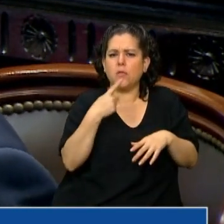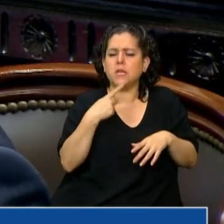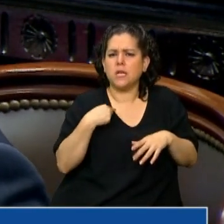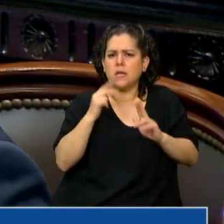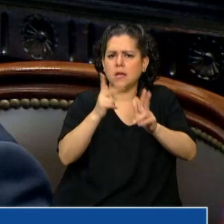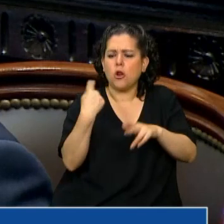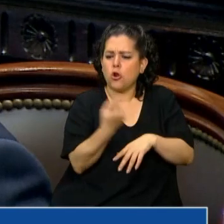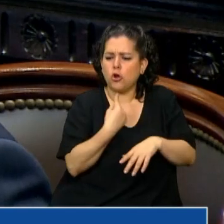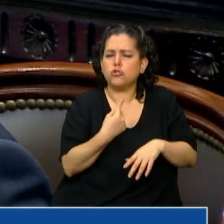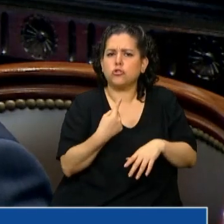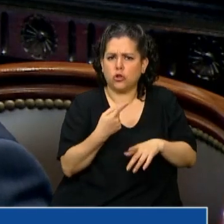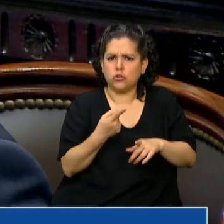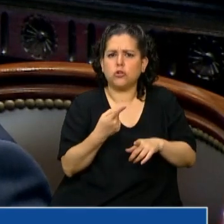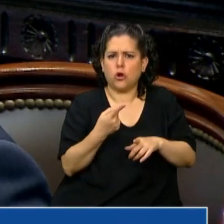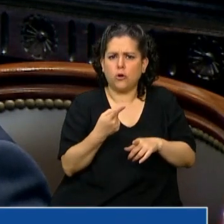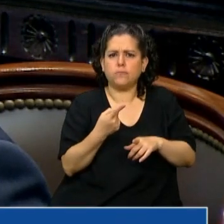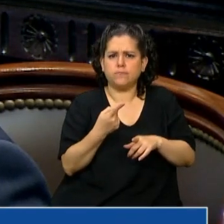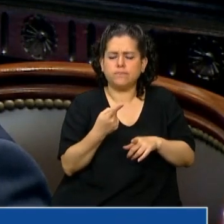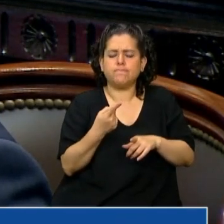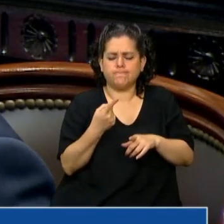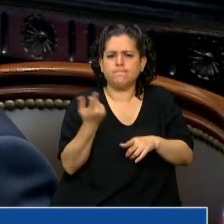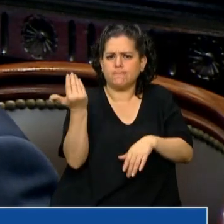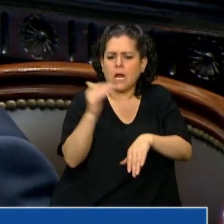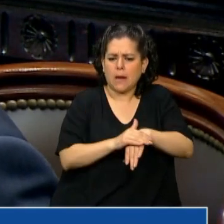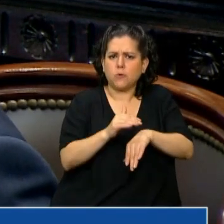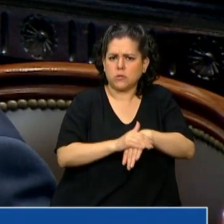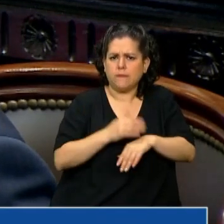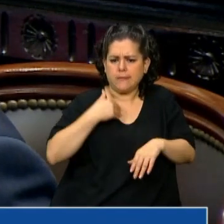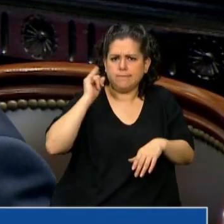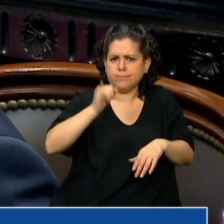nosotros elegimos el camino de la responsabilidad.